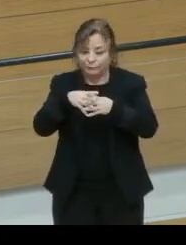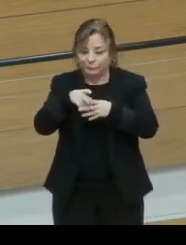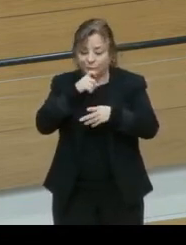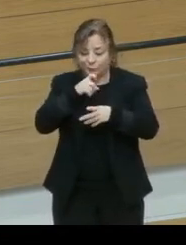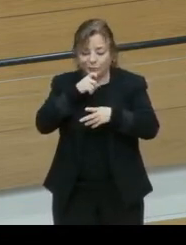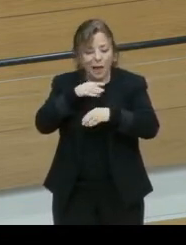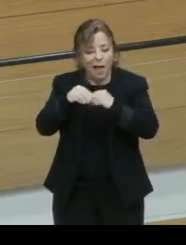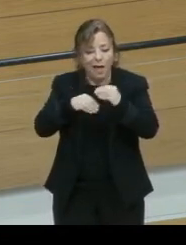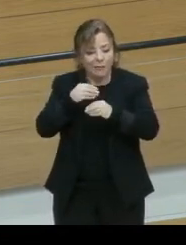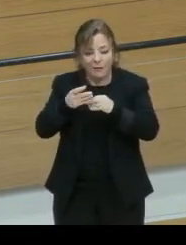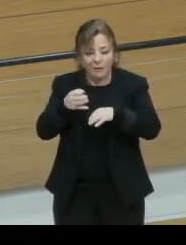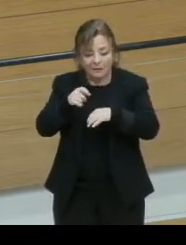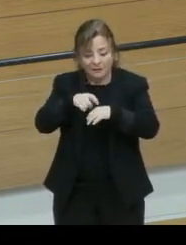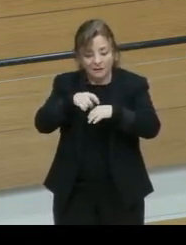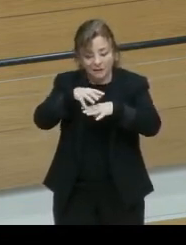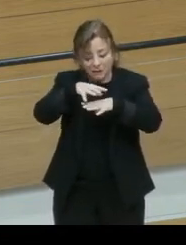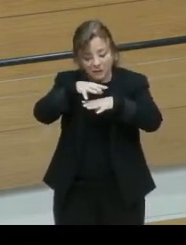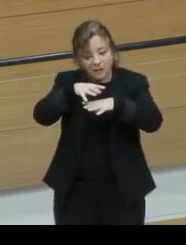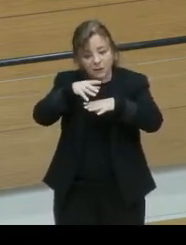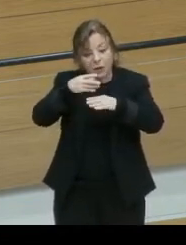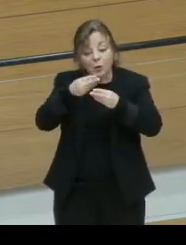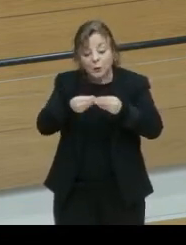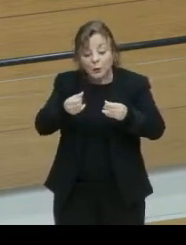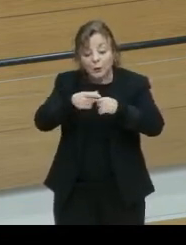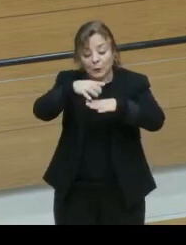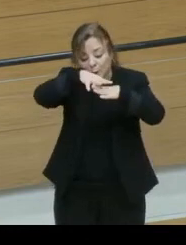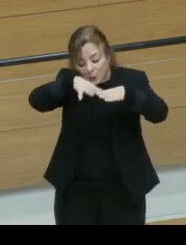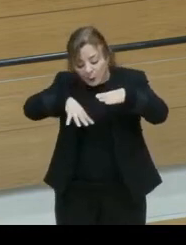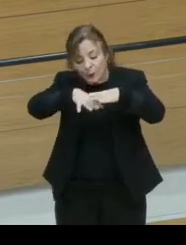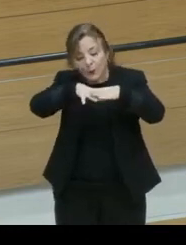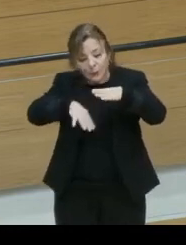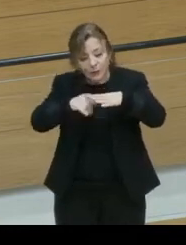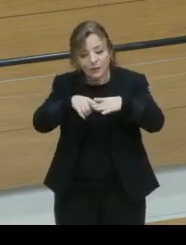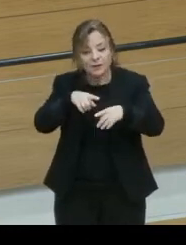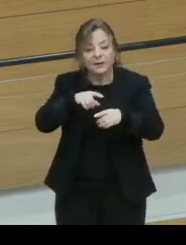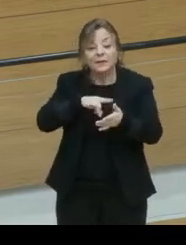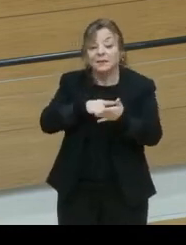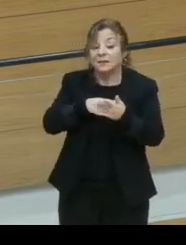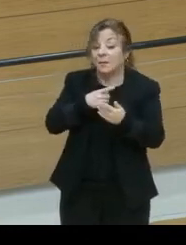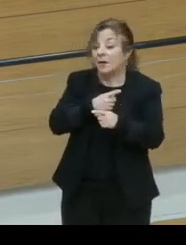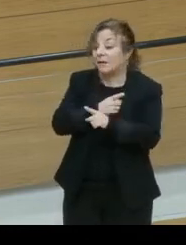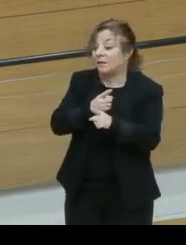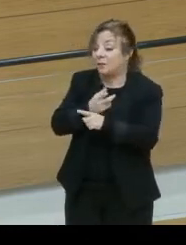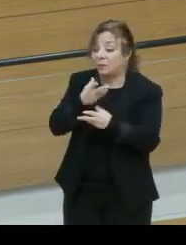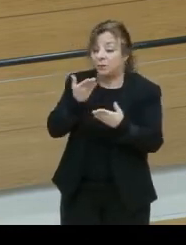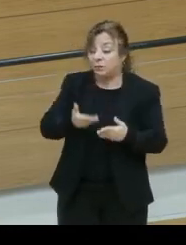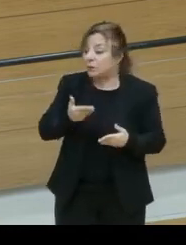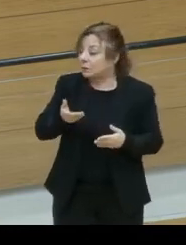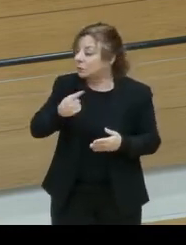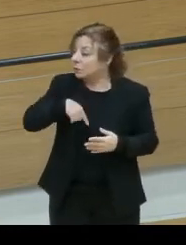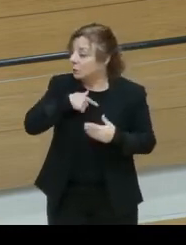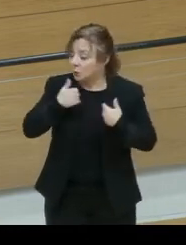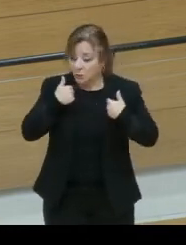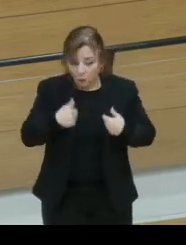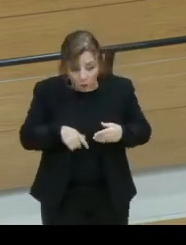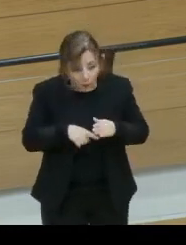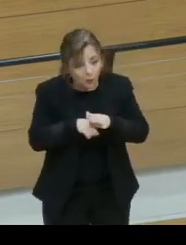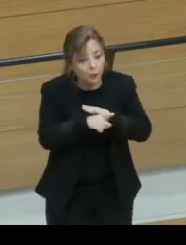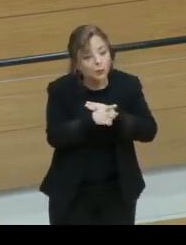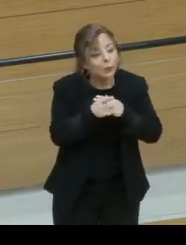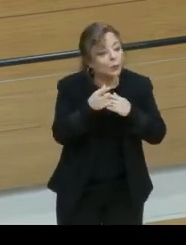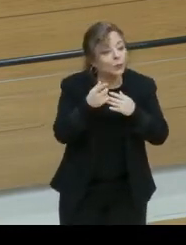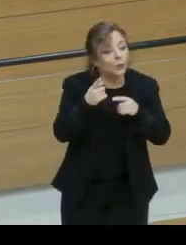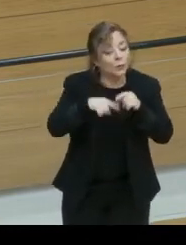que lo que hace es filtrar el paso de sustancias. El sistema nervioso es muy importante, entonces nuestro organismo ha desarrollado